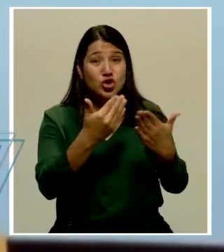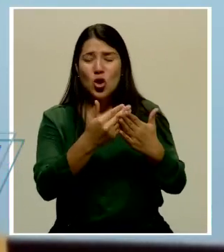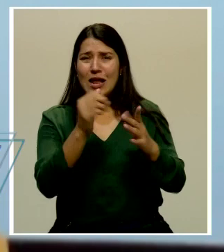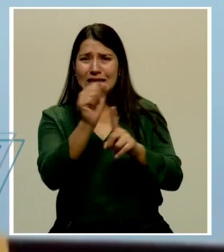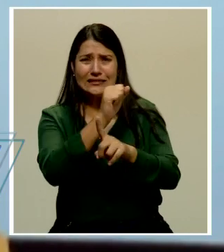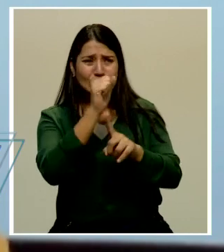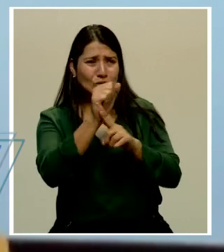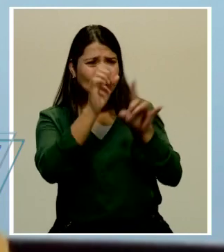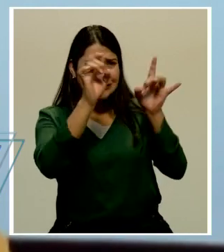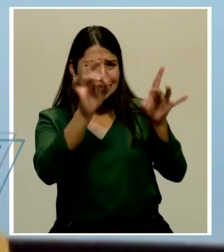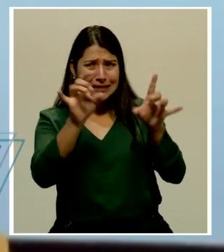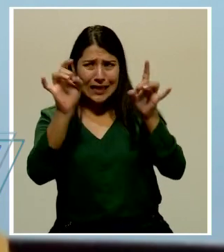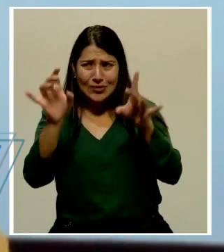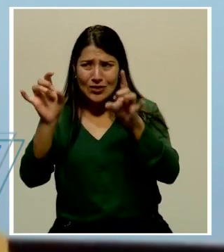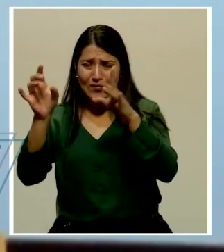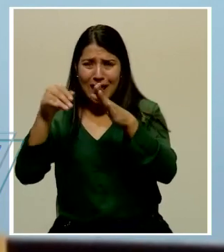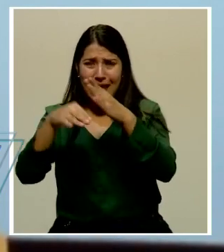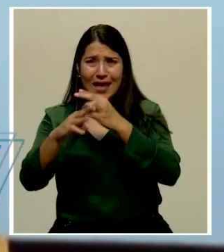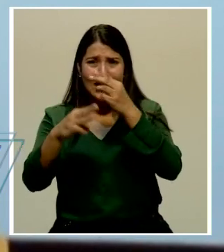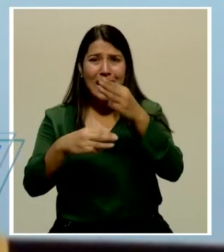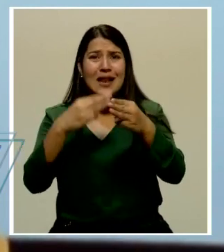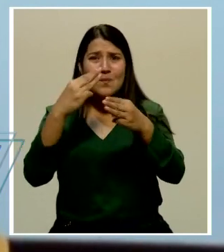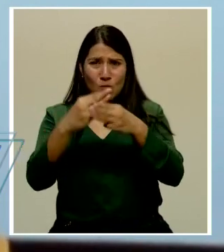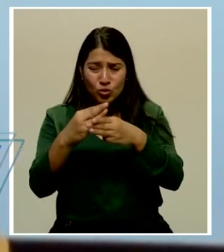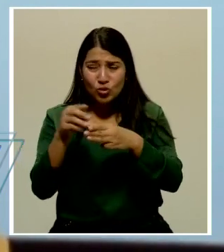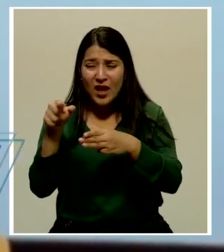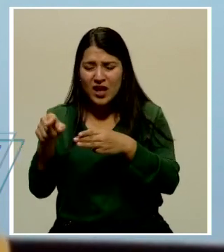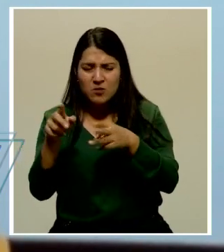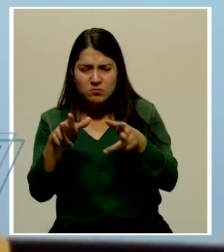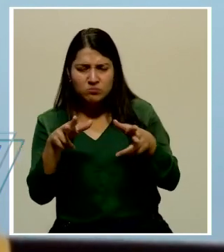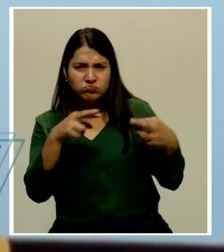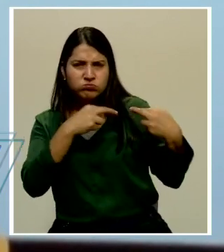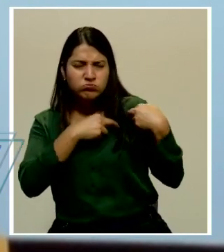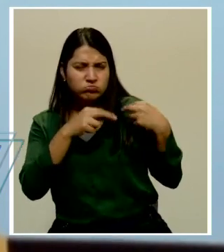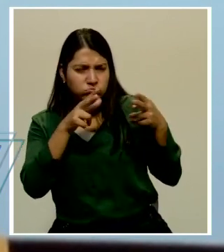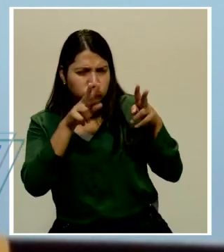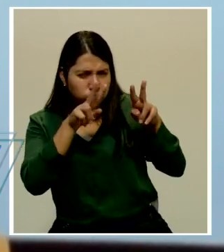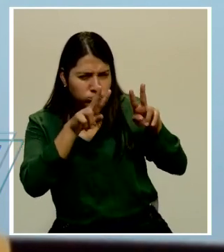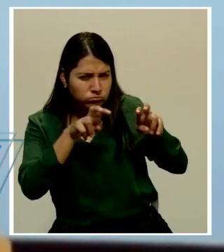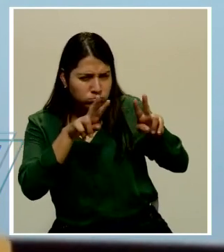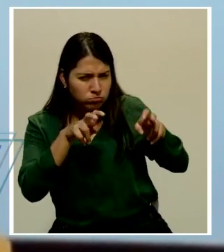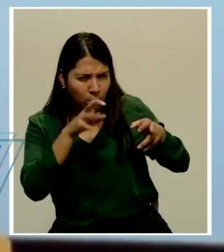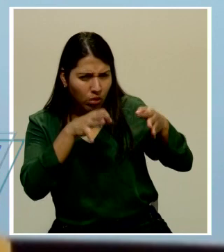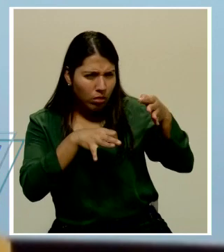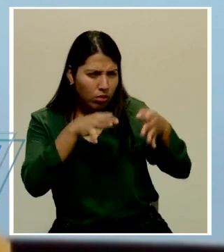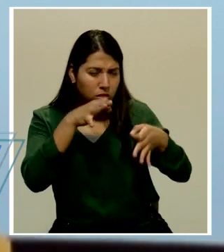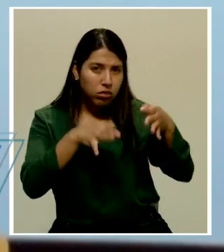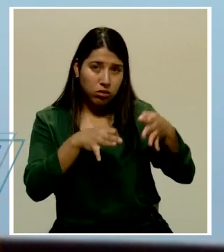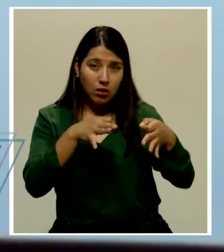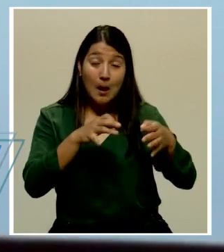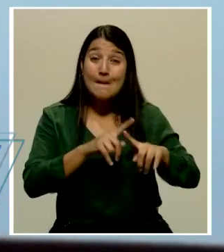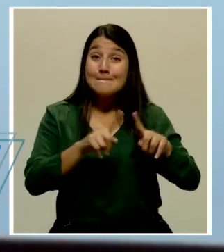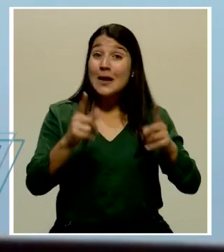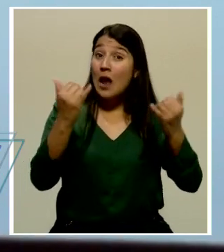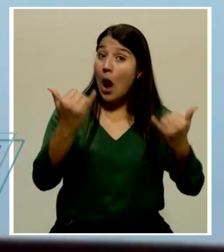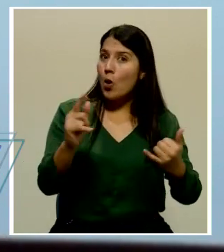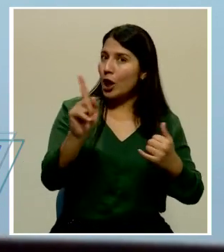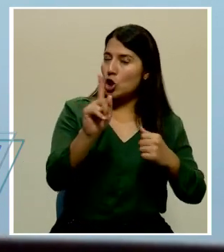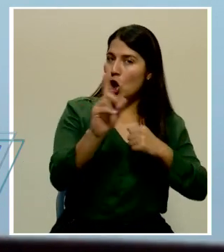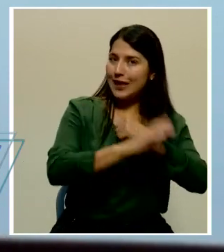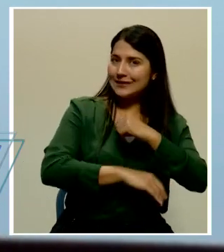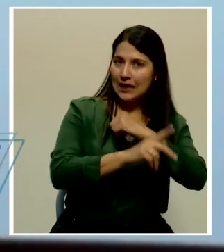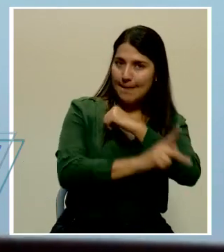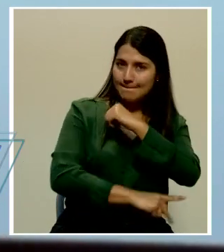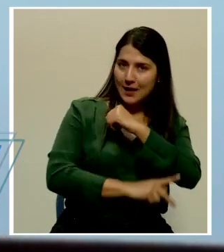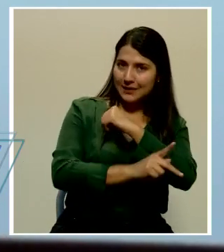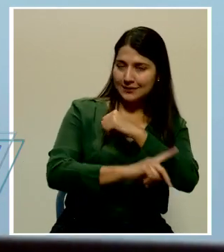no estados. Y con una serie de previsiones, tanto normativas. En el estatuto